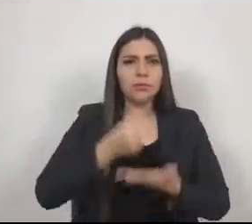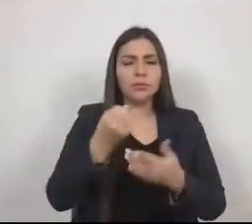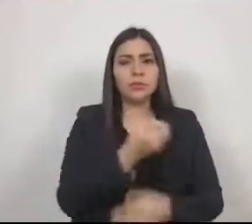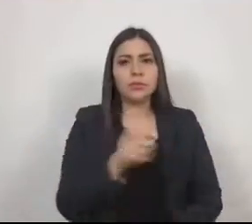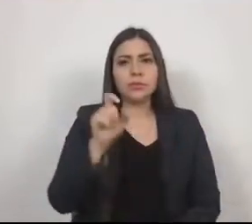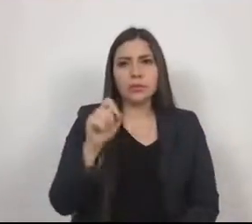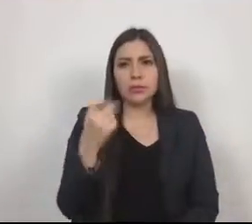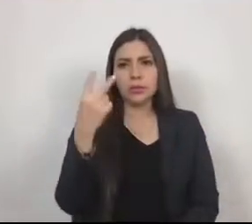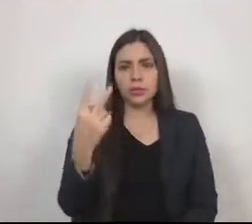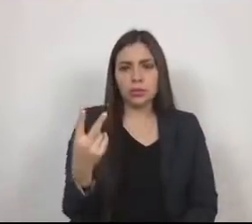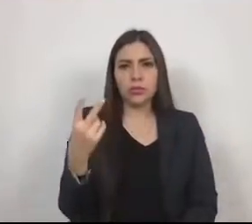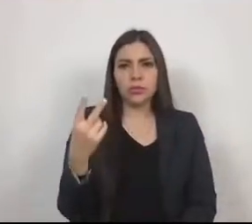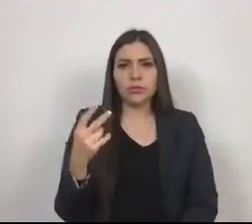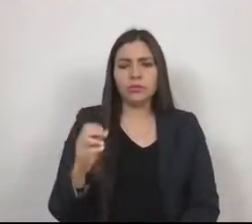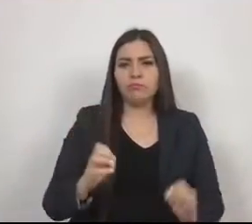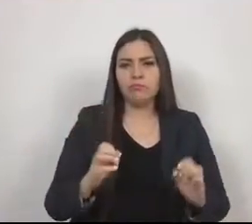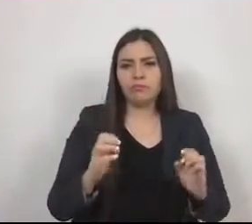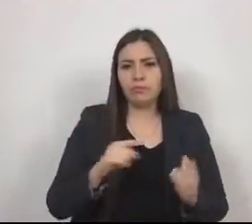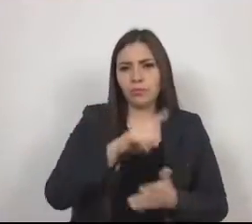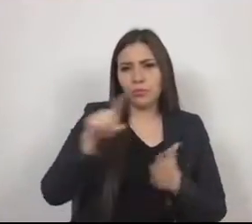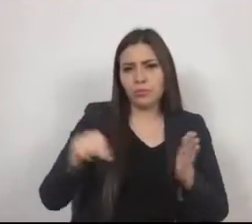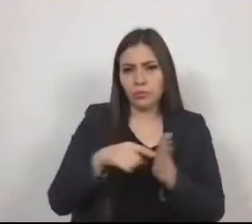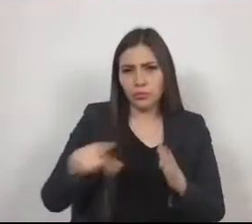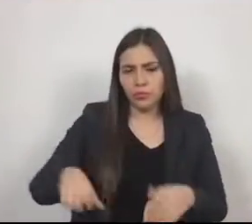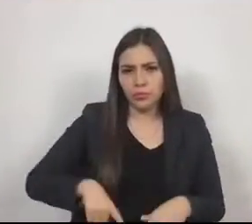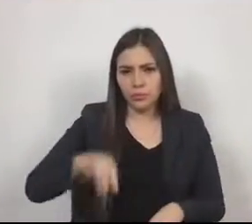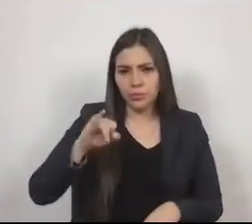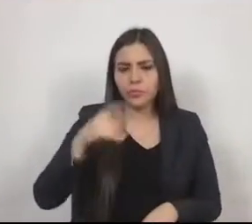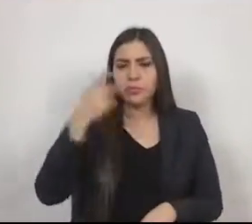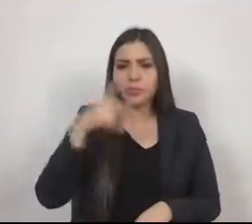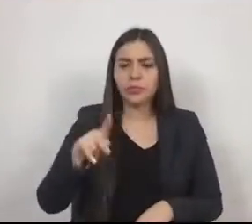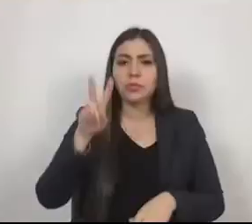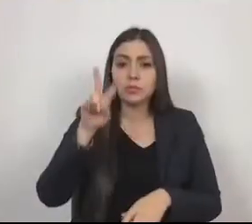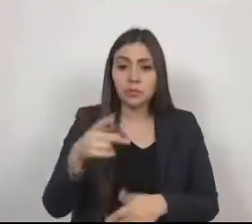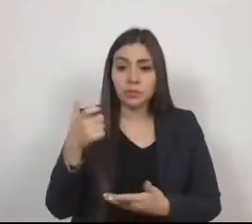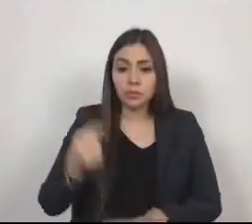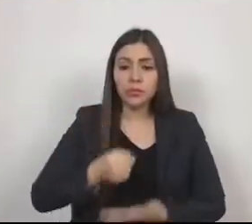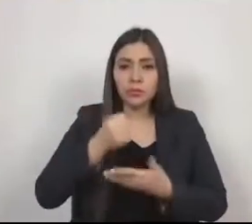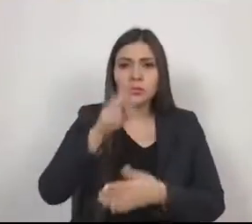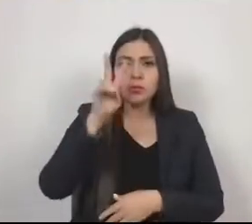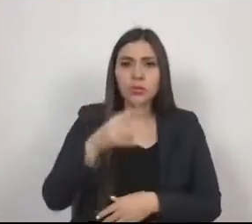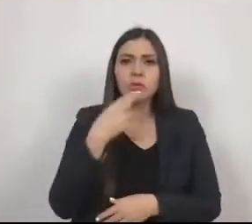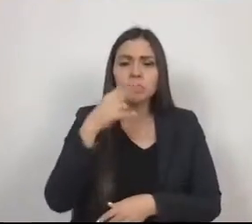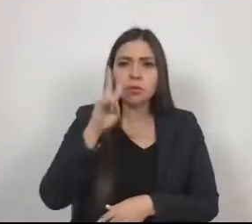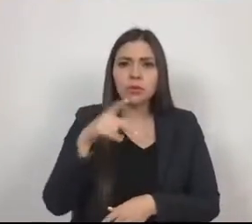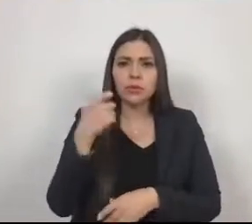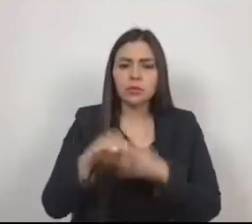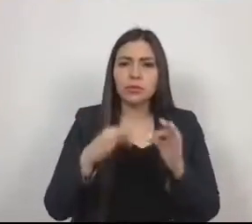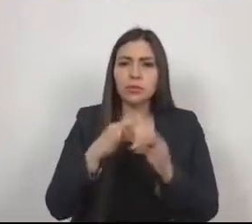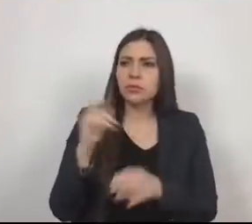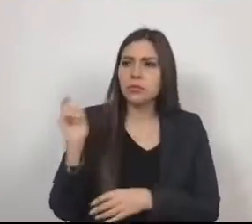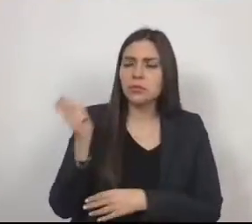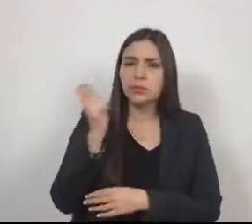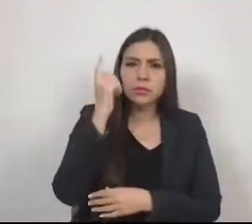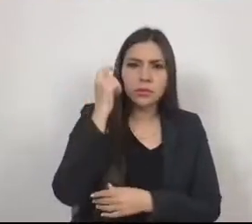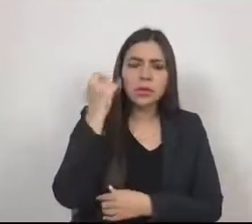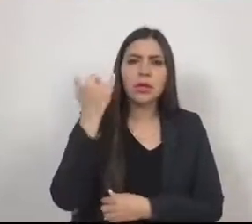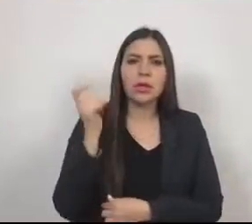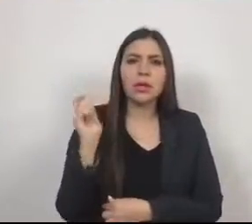inmuebles, siempre y cuando los utilice de forma transparente para fondear el pago de pensiones y para invertirlos en servicios de